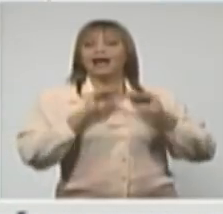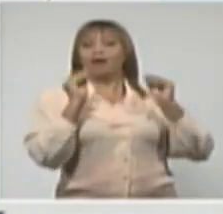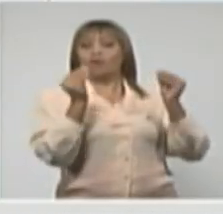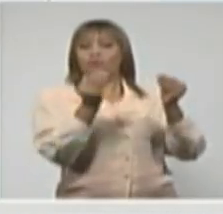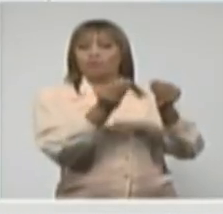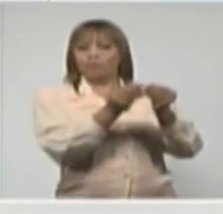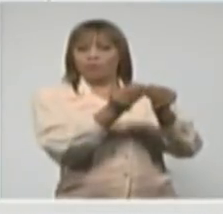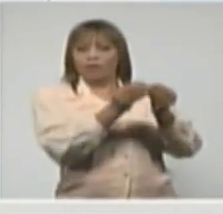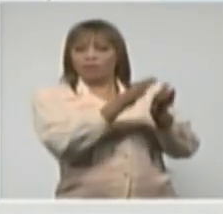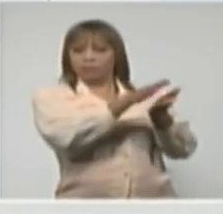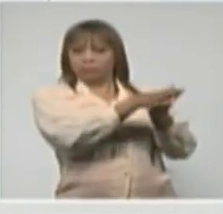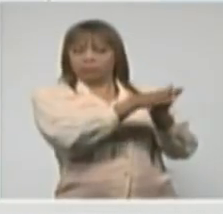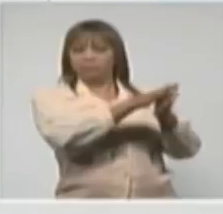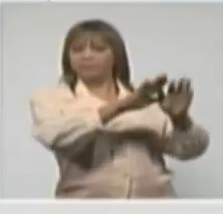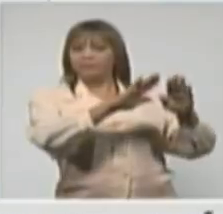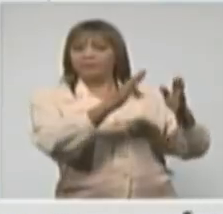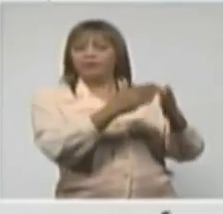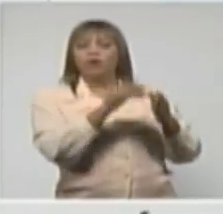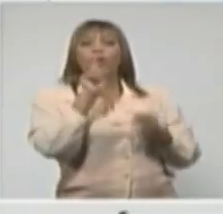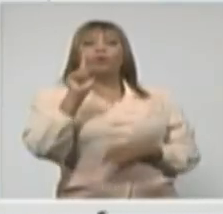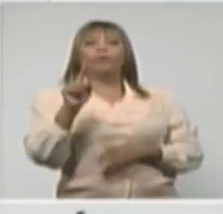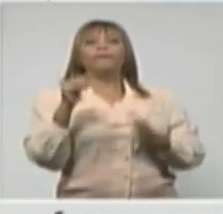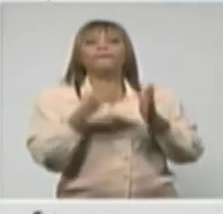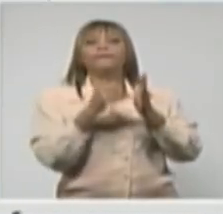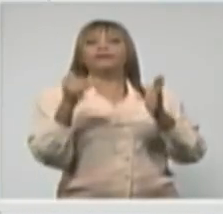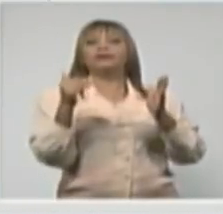hablando de